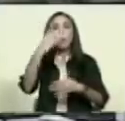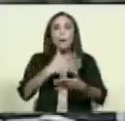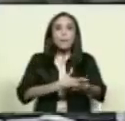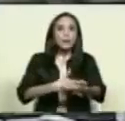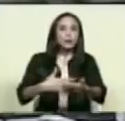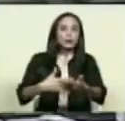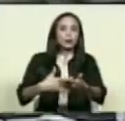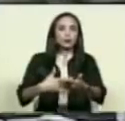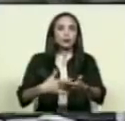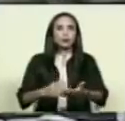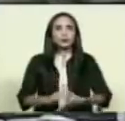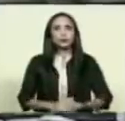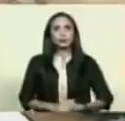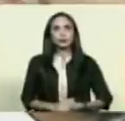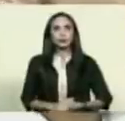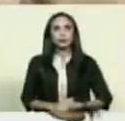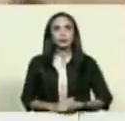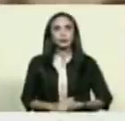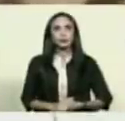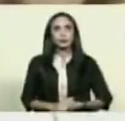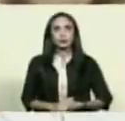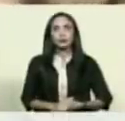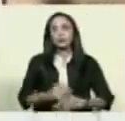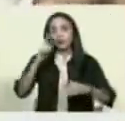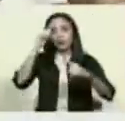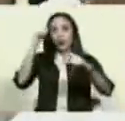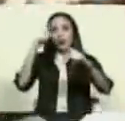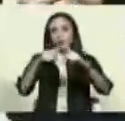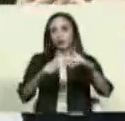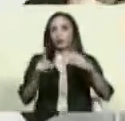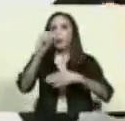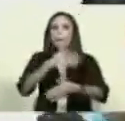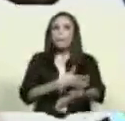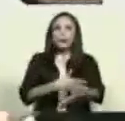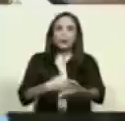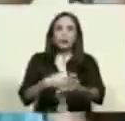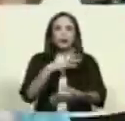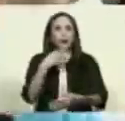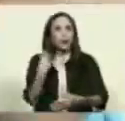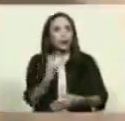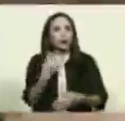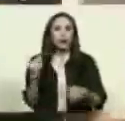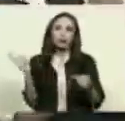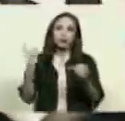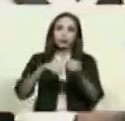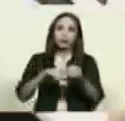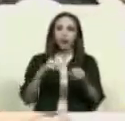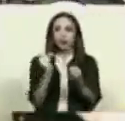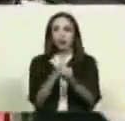el plan Chamba Juvenil. Es la meta que le coloco a ustedes, compañeros.